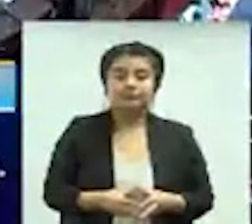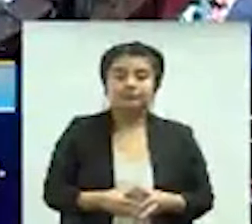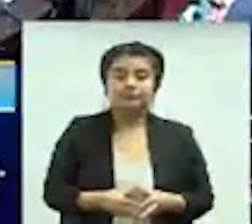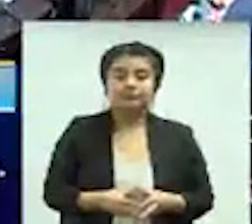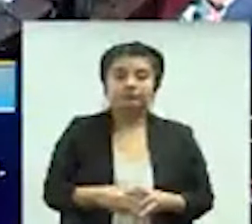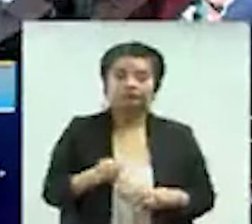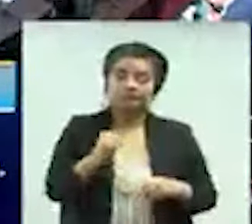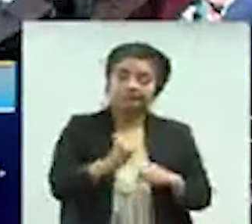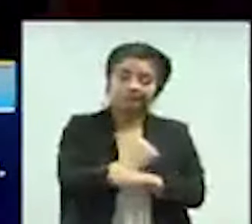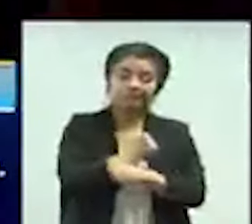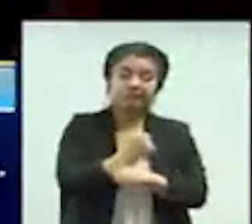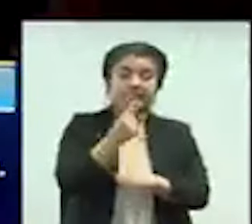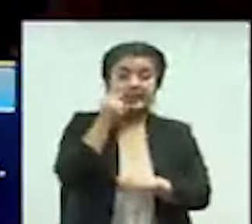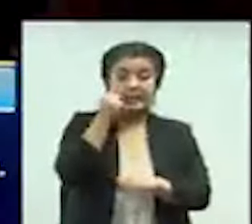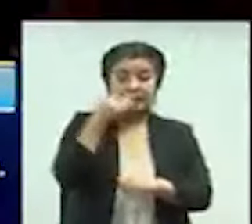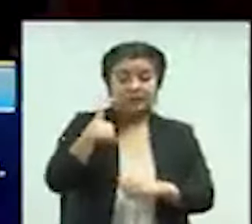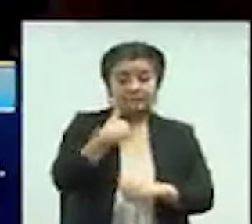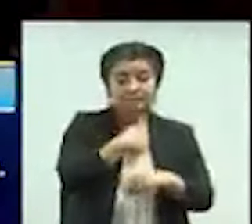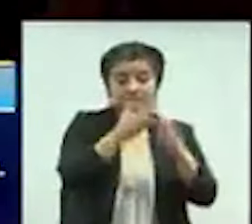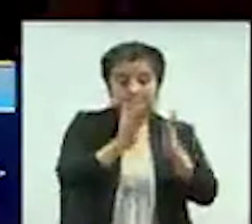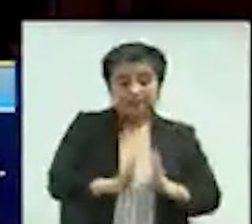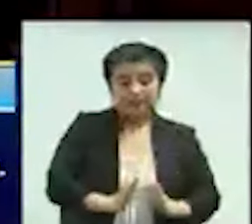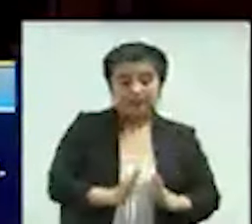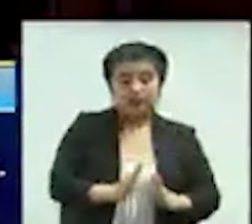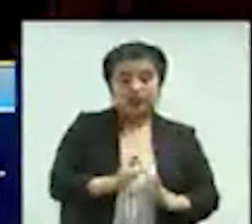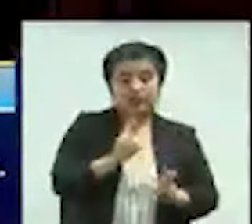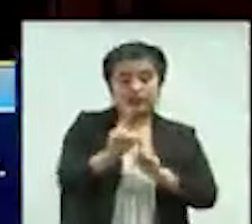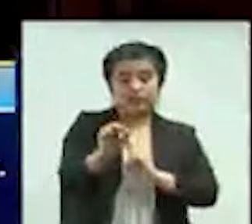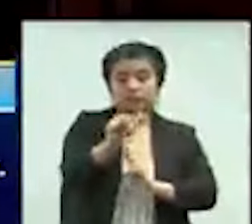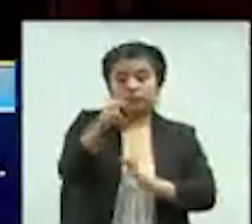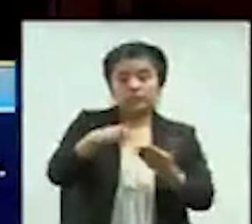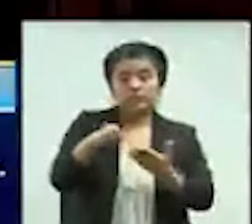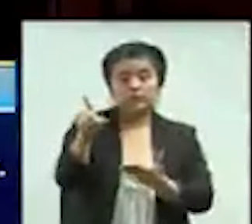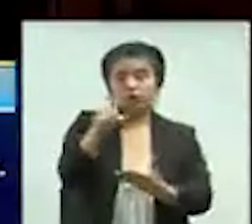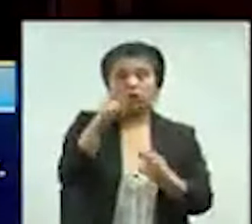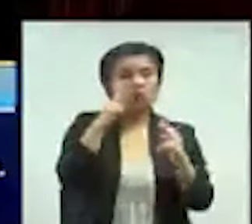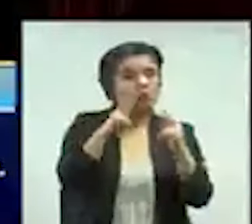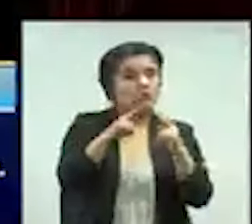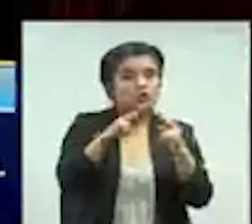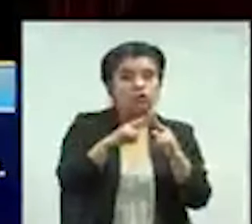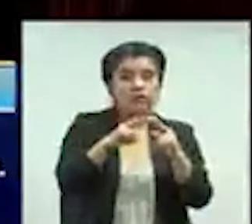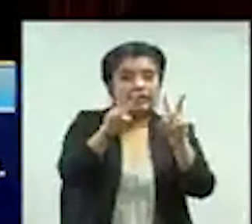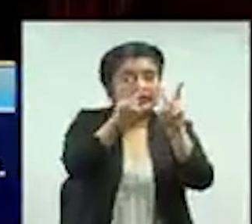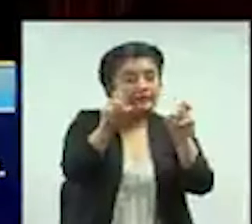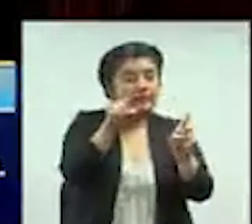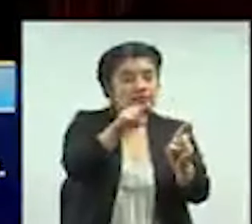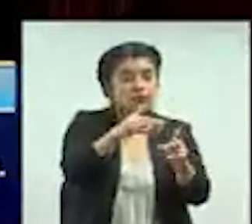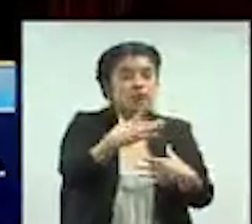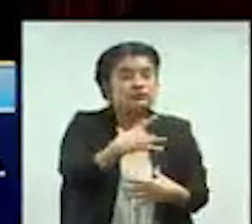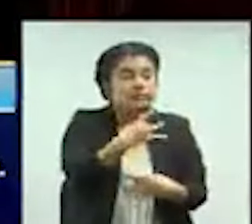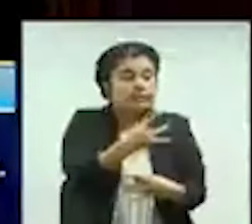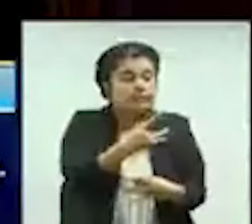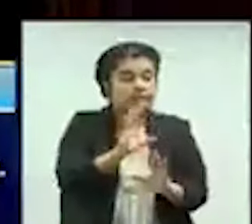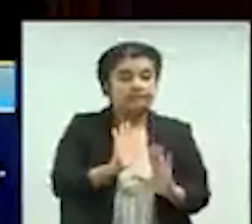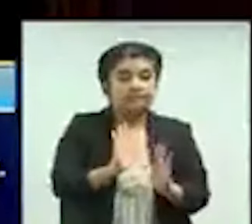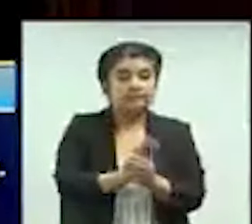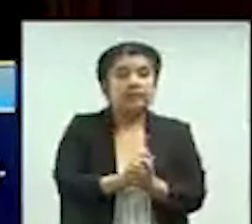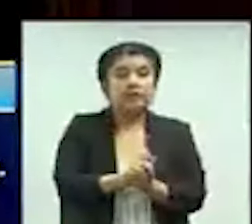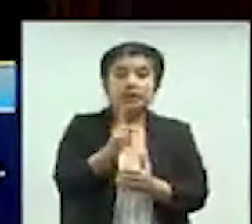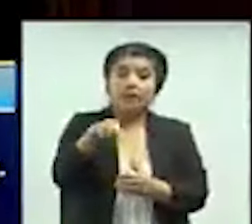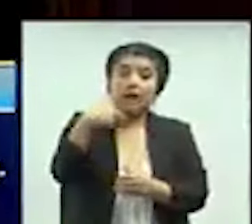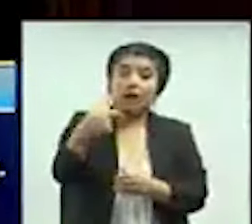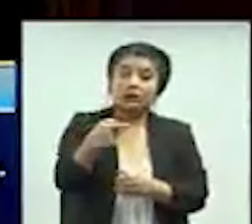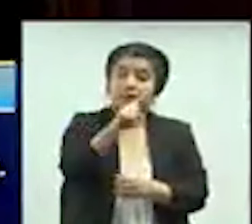Lamento que el señor ministro de Relaciones Exteriores no conozca el ámbito que le corresponde. Tiene la palabra para formular la